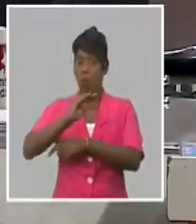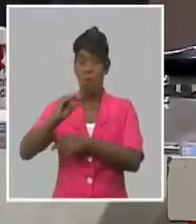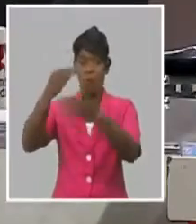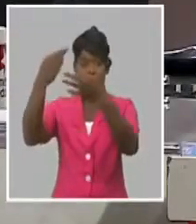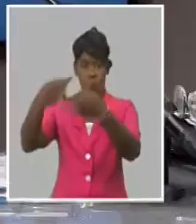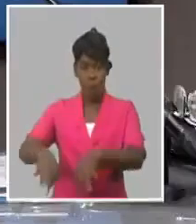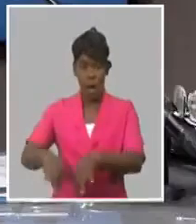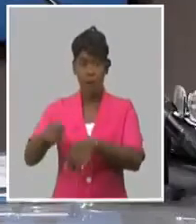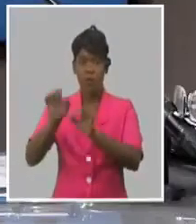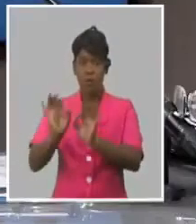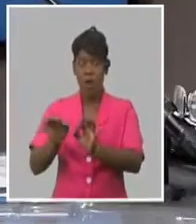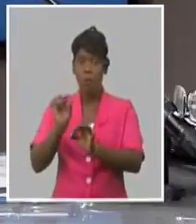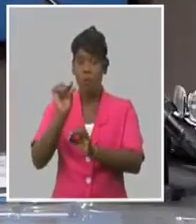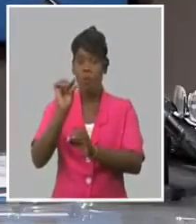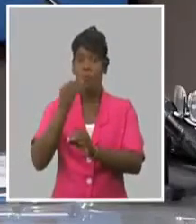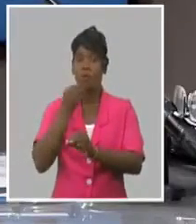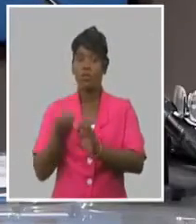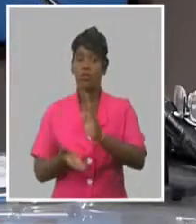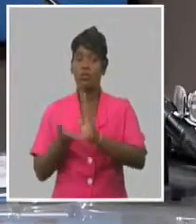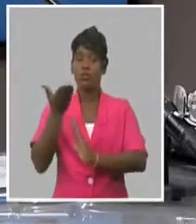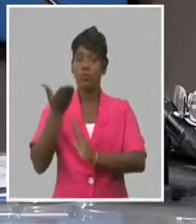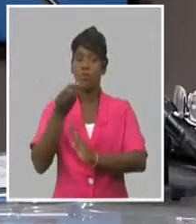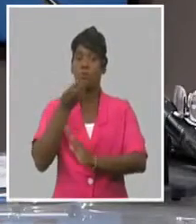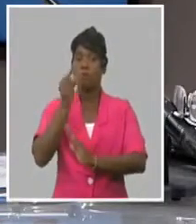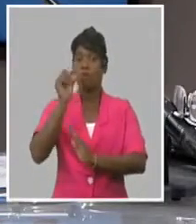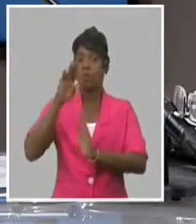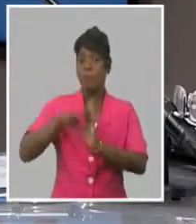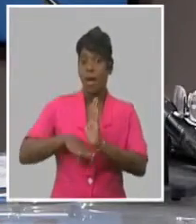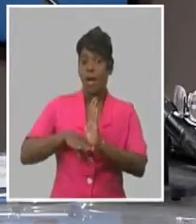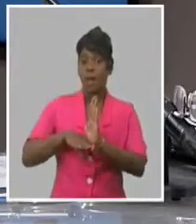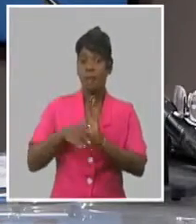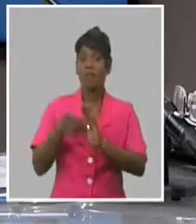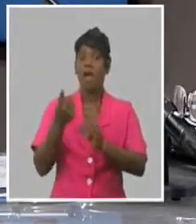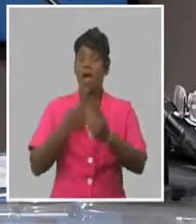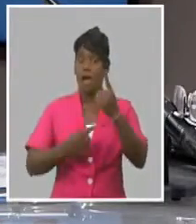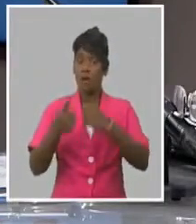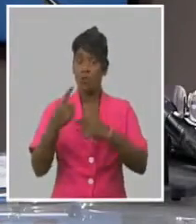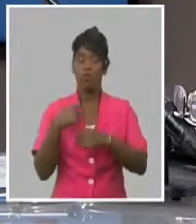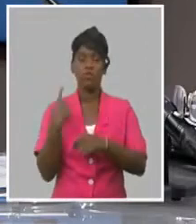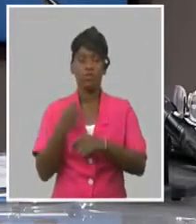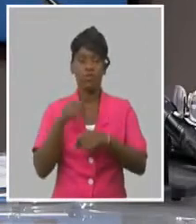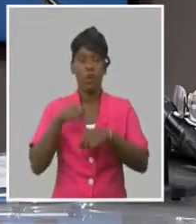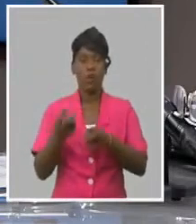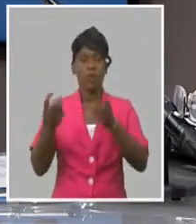en realidad tenemos un déficit de oferta. Mira, Alejandro podrá